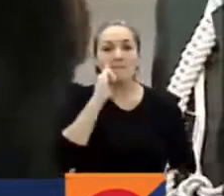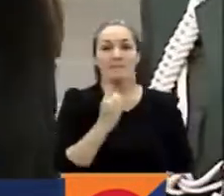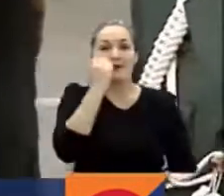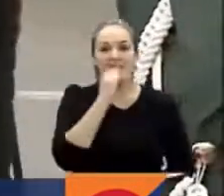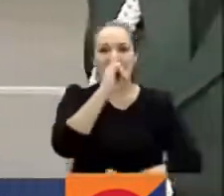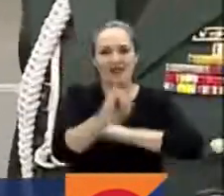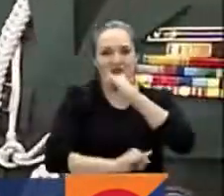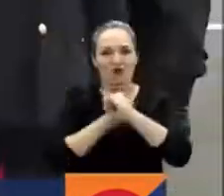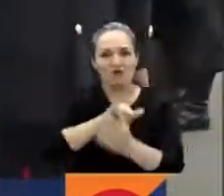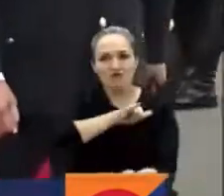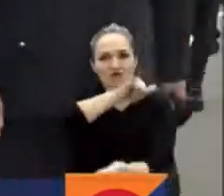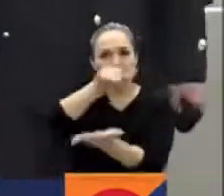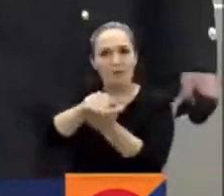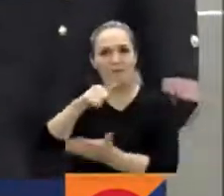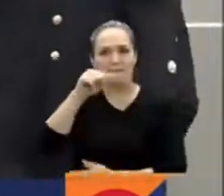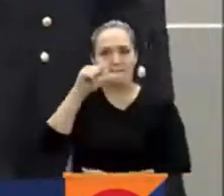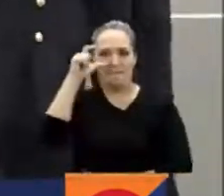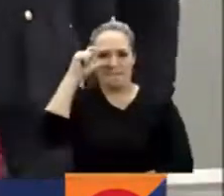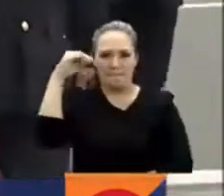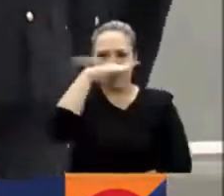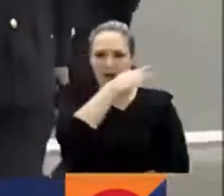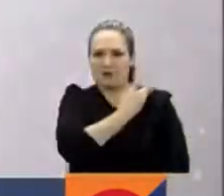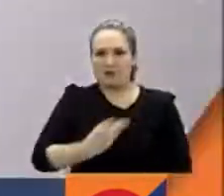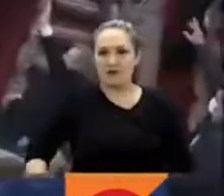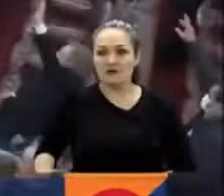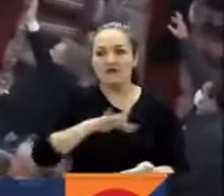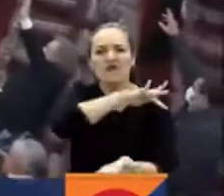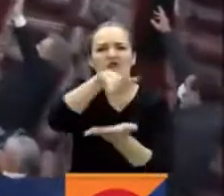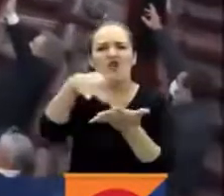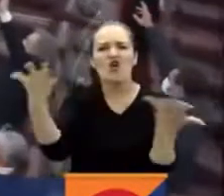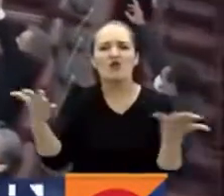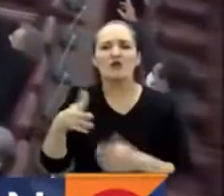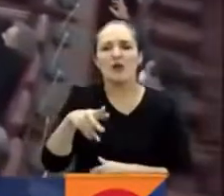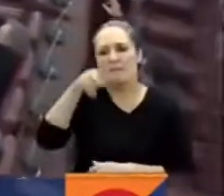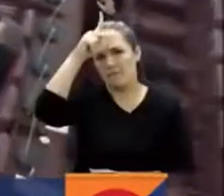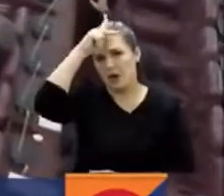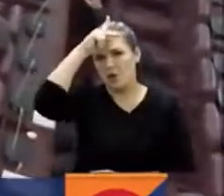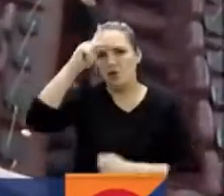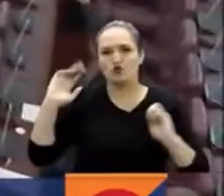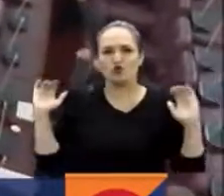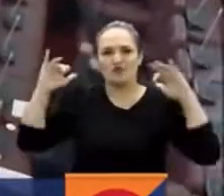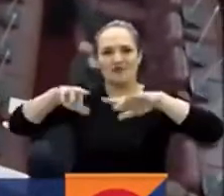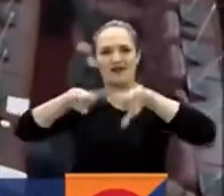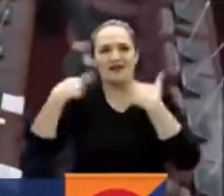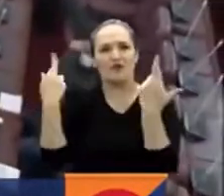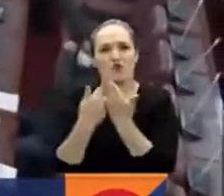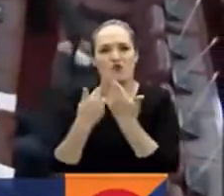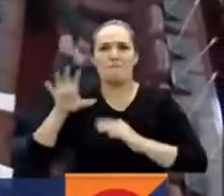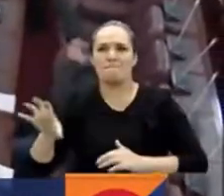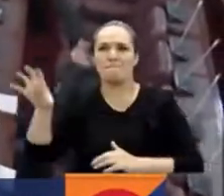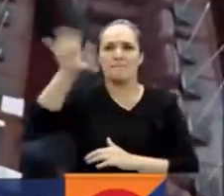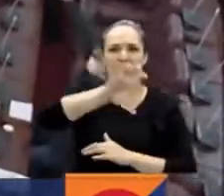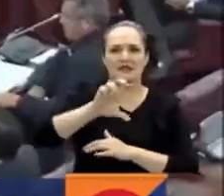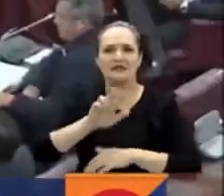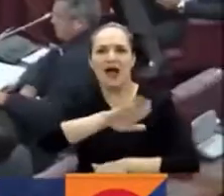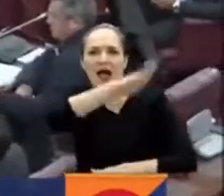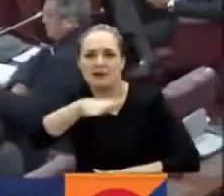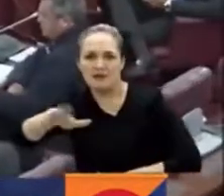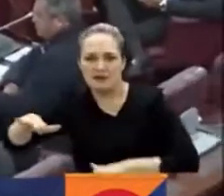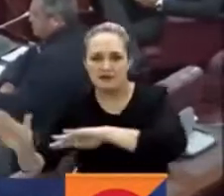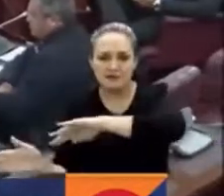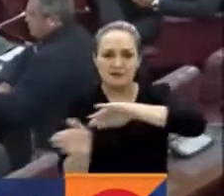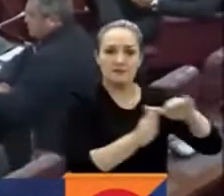Petro. Viajó a Perú, a la cumbre presidencial andina. Congreso pedirá explicaciones al gobierno nacional